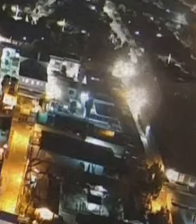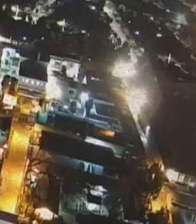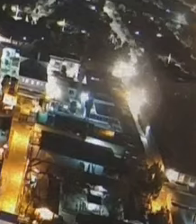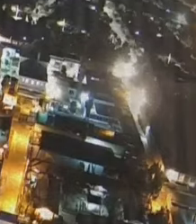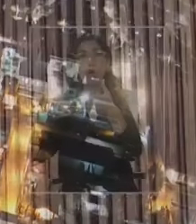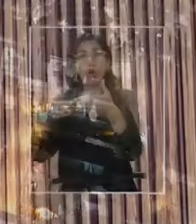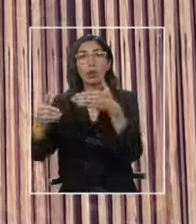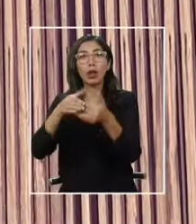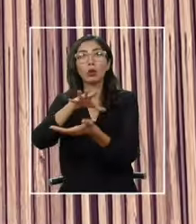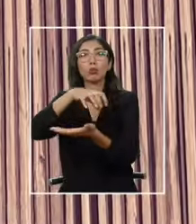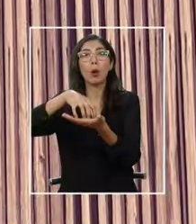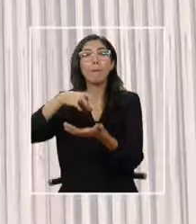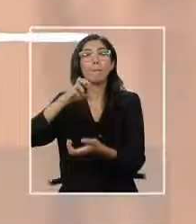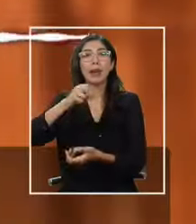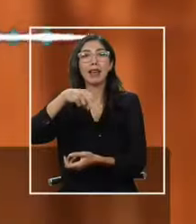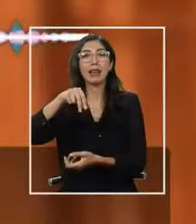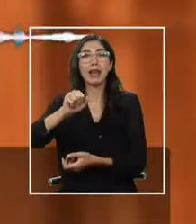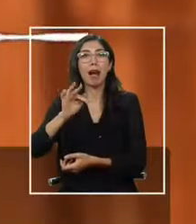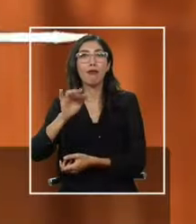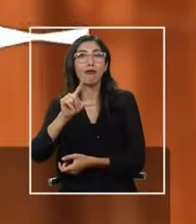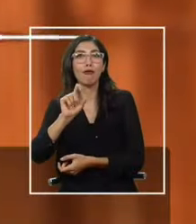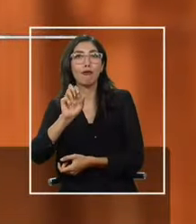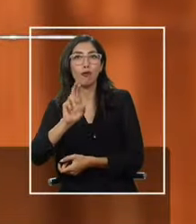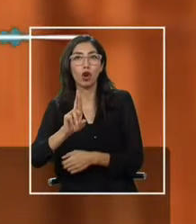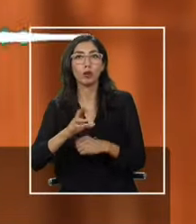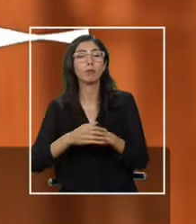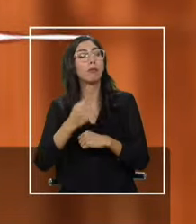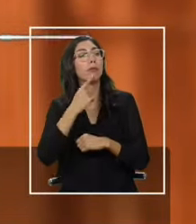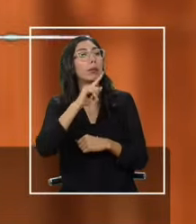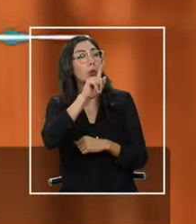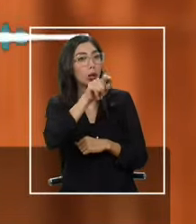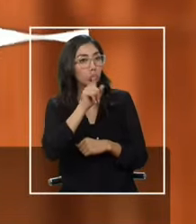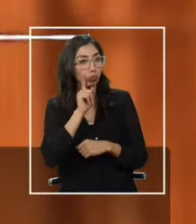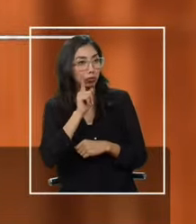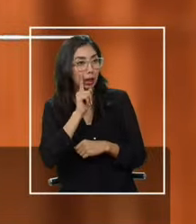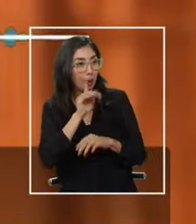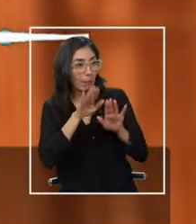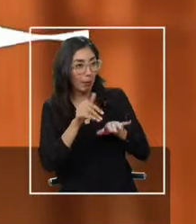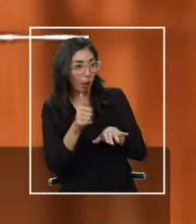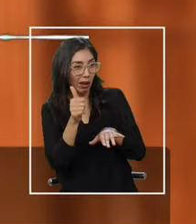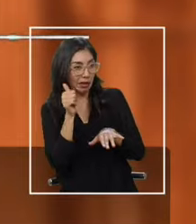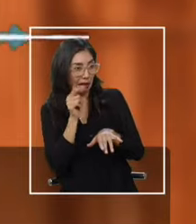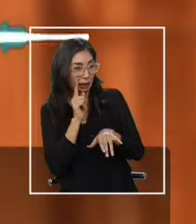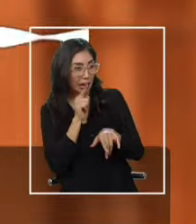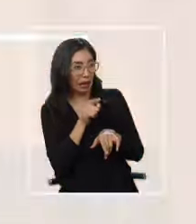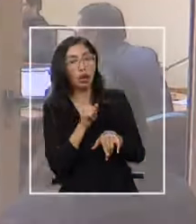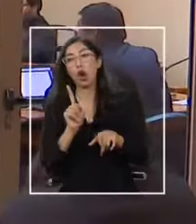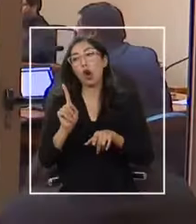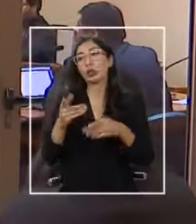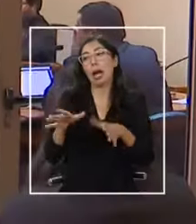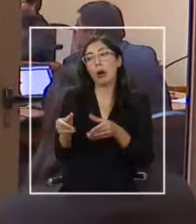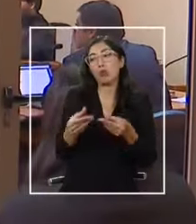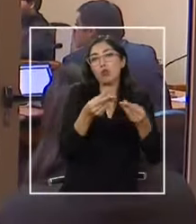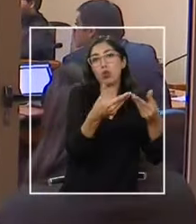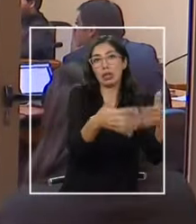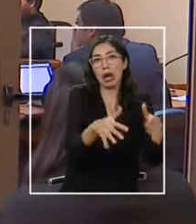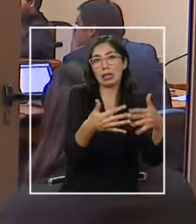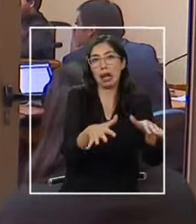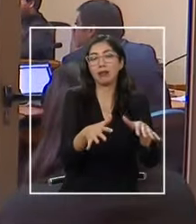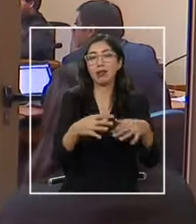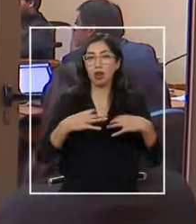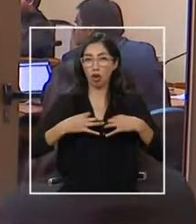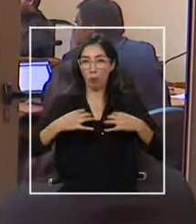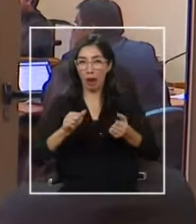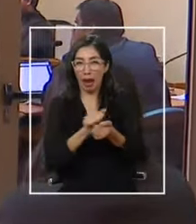Peñaflor. ¿Te queda ropa de ayer, de un día temprano, no? No, se las pasé. No era una